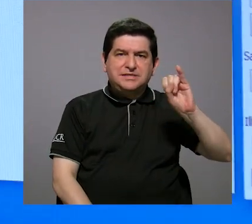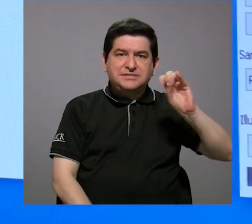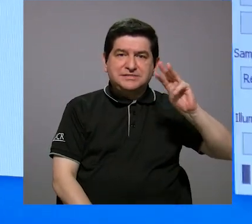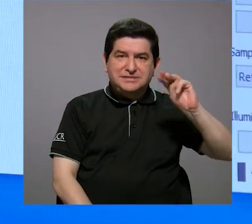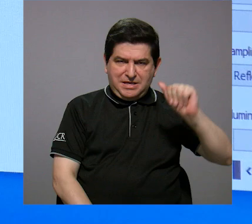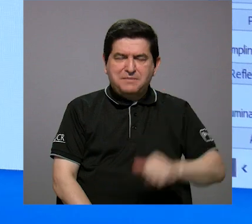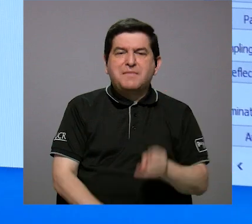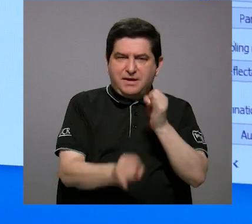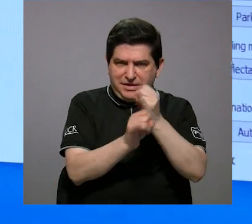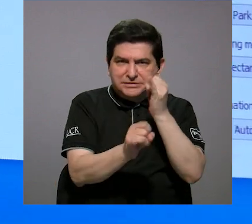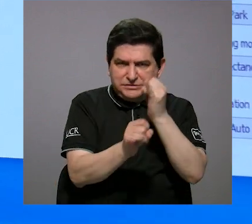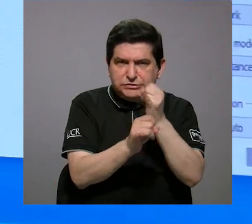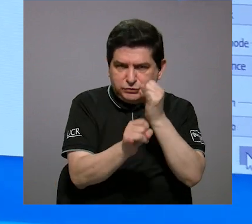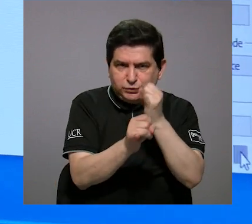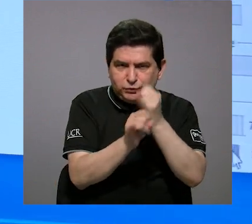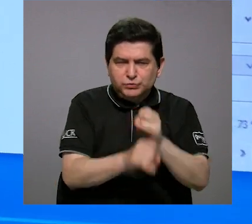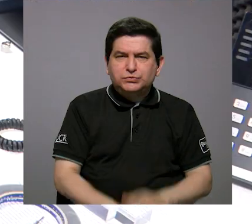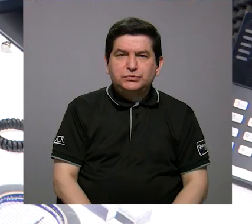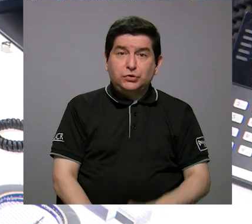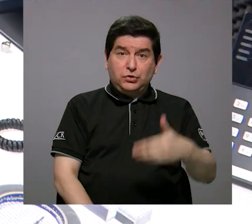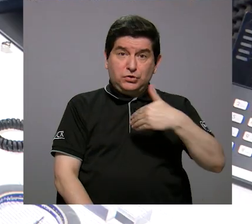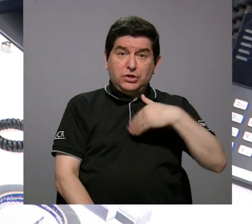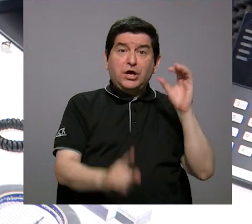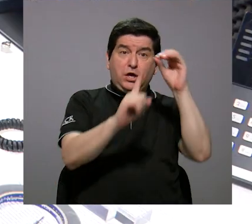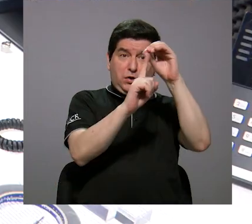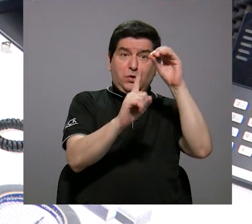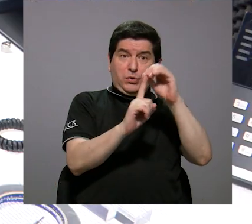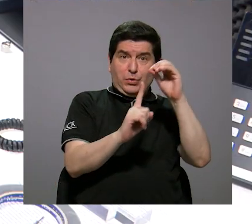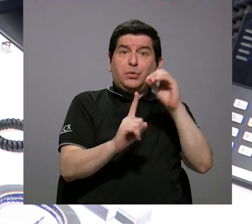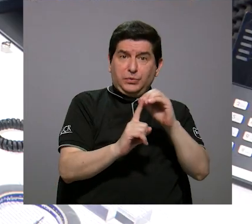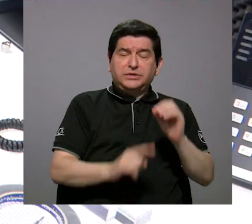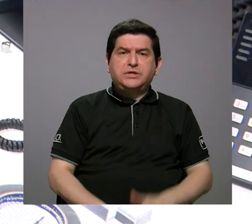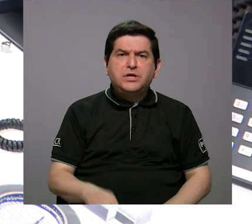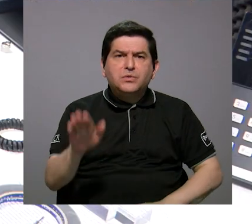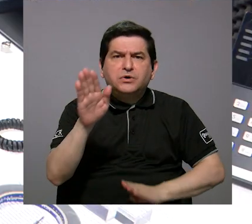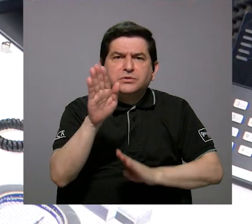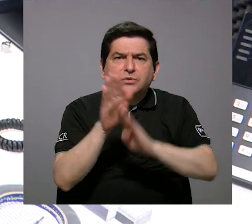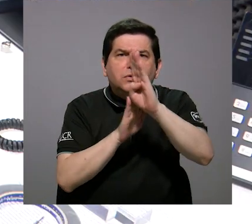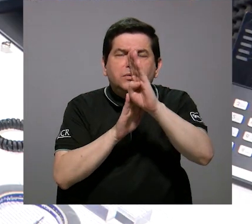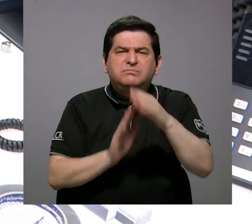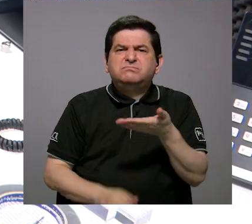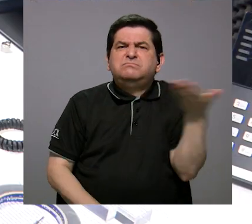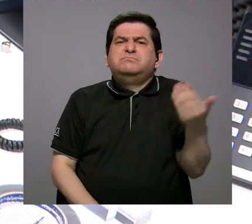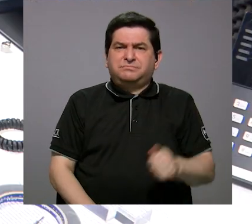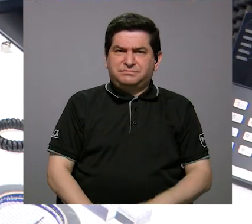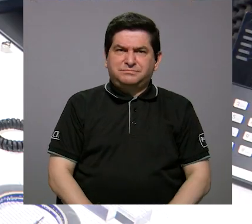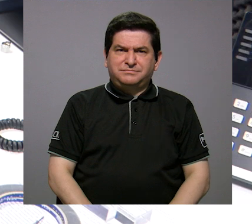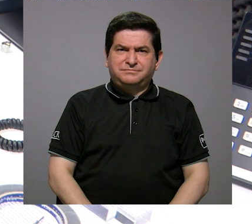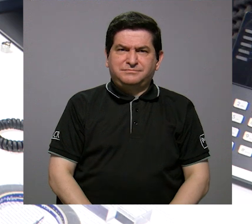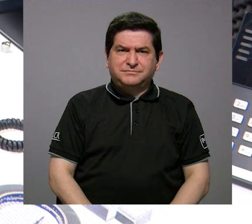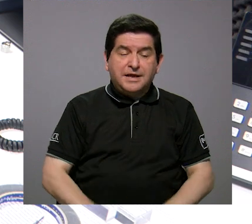como instituto, ¿verdad?, pues tiene dentro de sus objetivos desarrollar